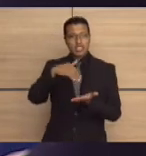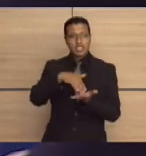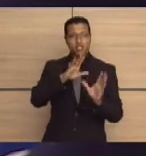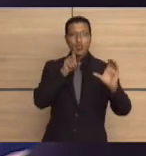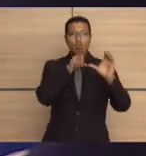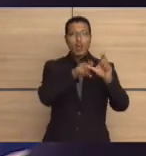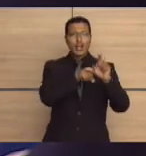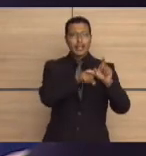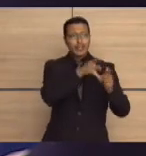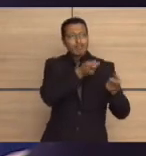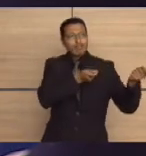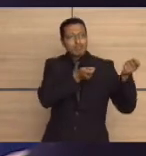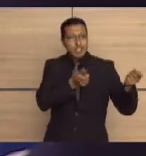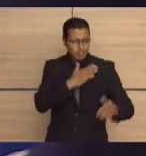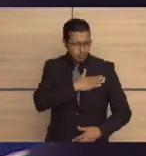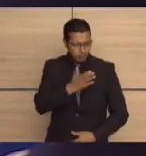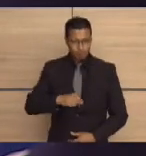que está justo al lado.